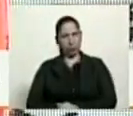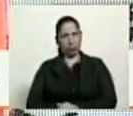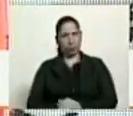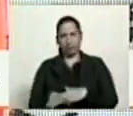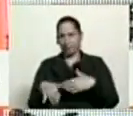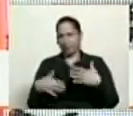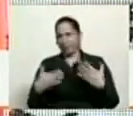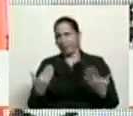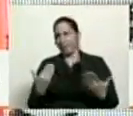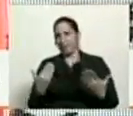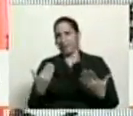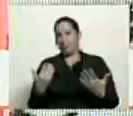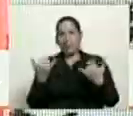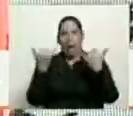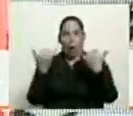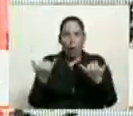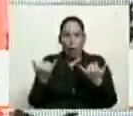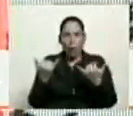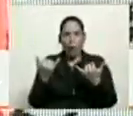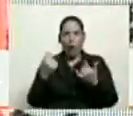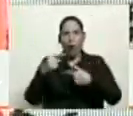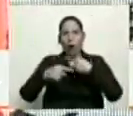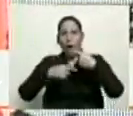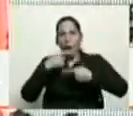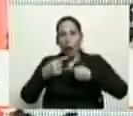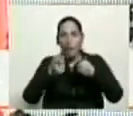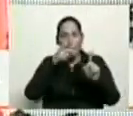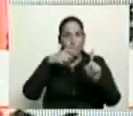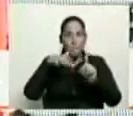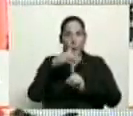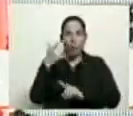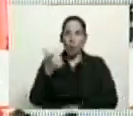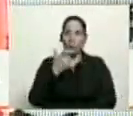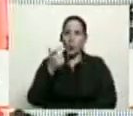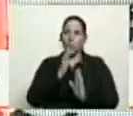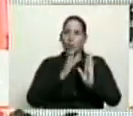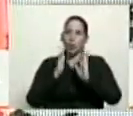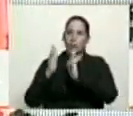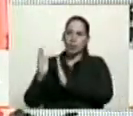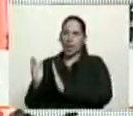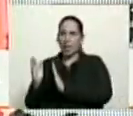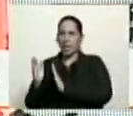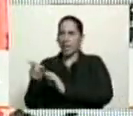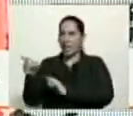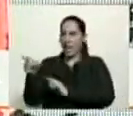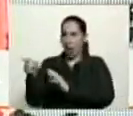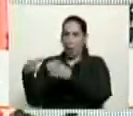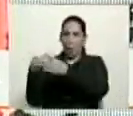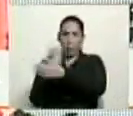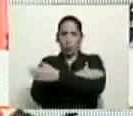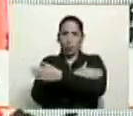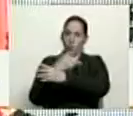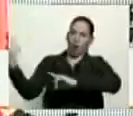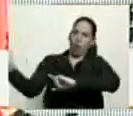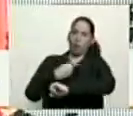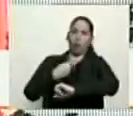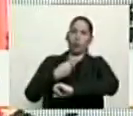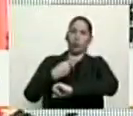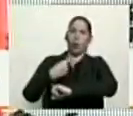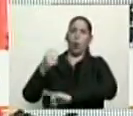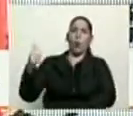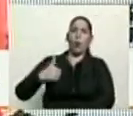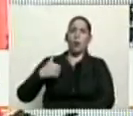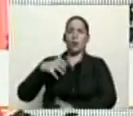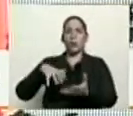Y ahora, cada vez que el pueblo busca organizarse, ellos nos acusan de cualquier barbaridad sobre el tema